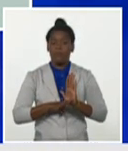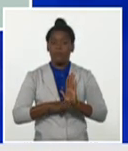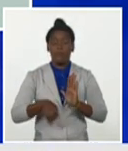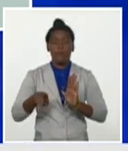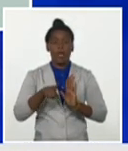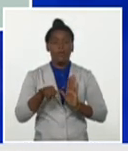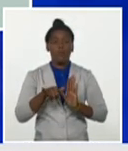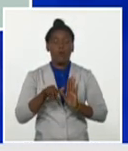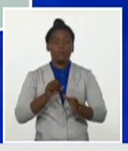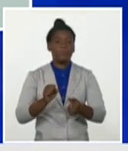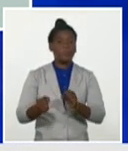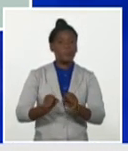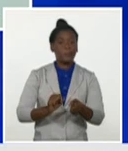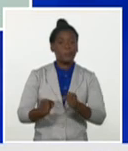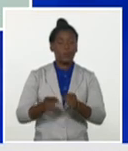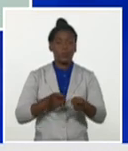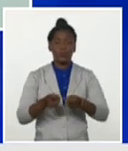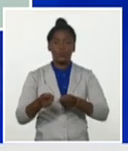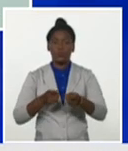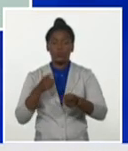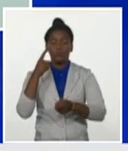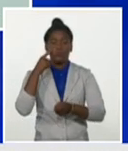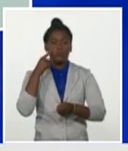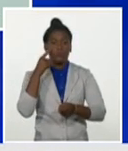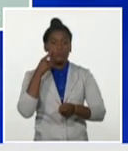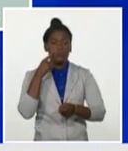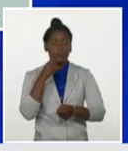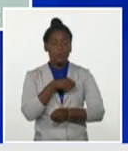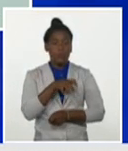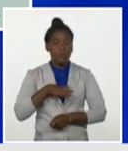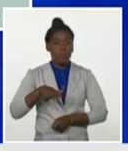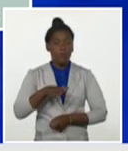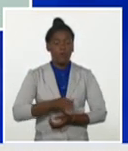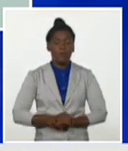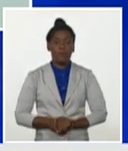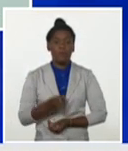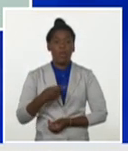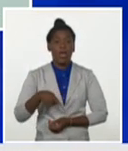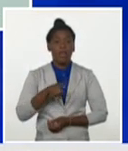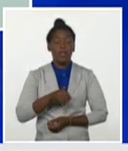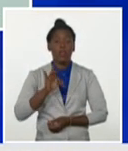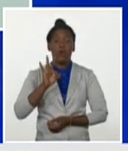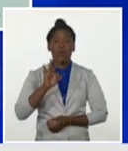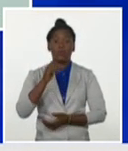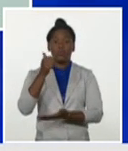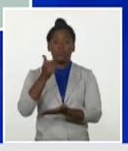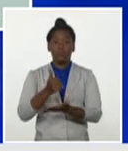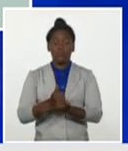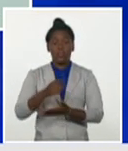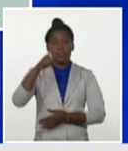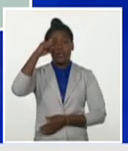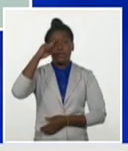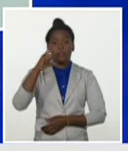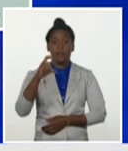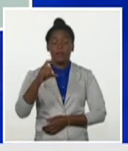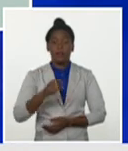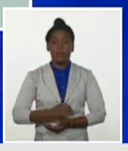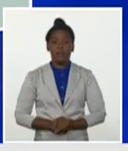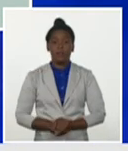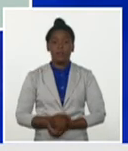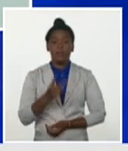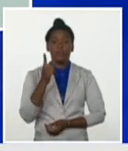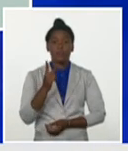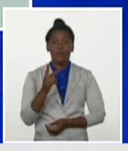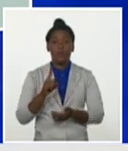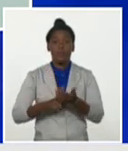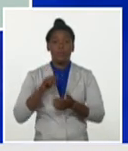hecho hasta ahora. De los 12 de ayer, 8 en el municipio de Santa Clara, 2 en Placeta y en